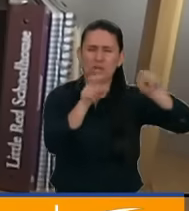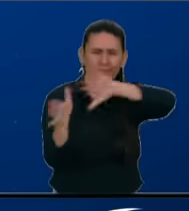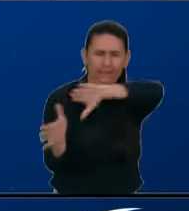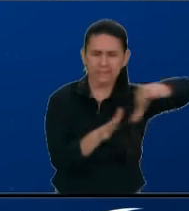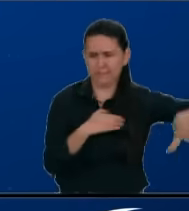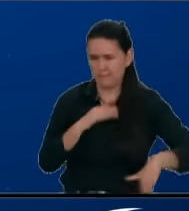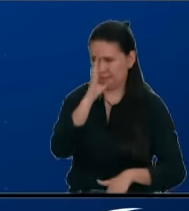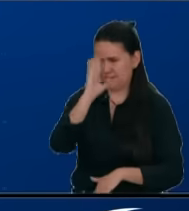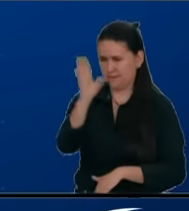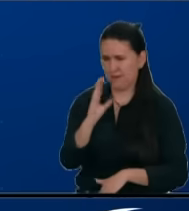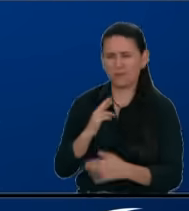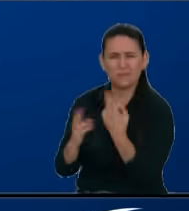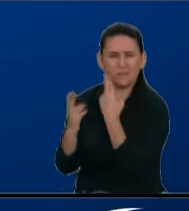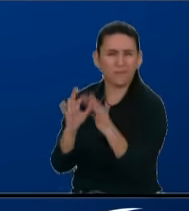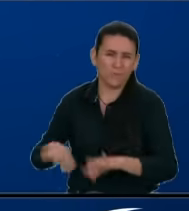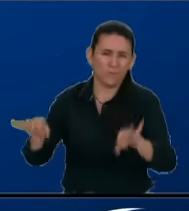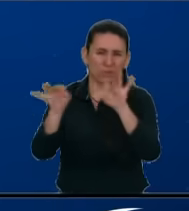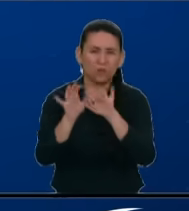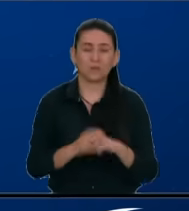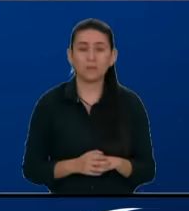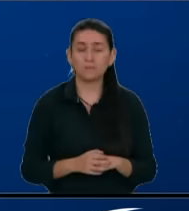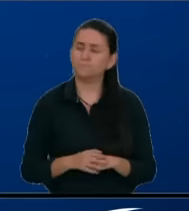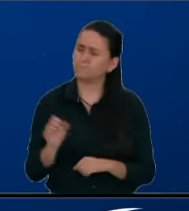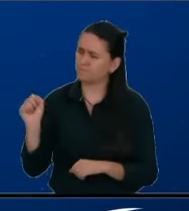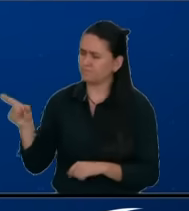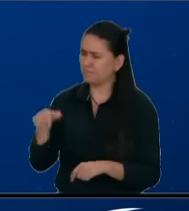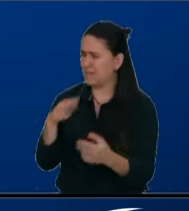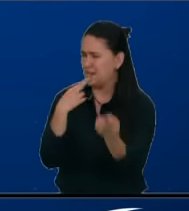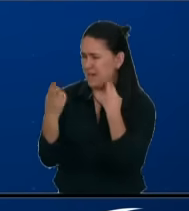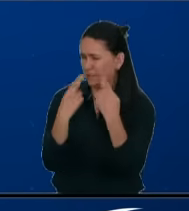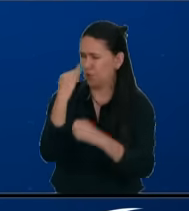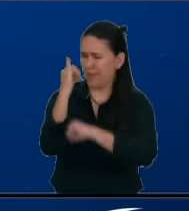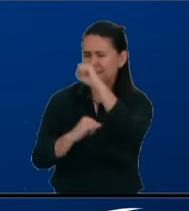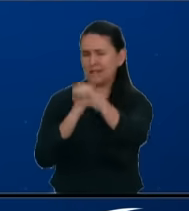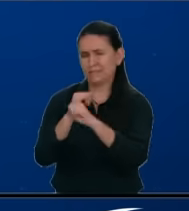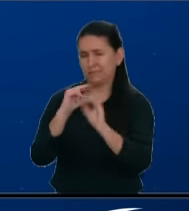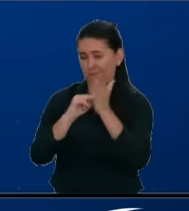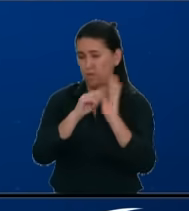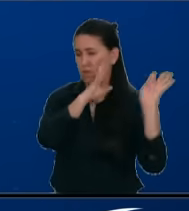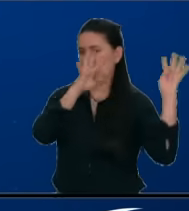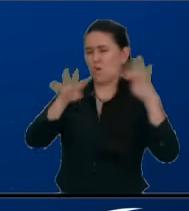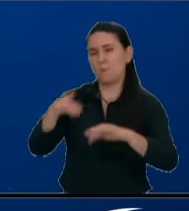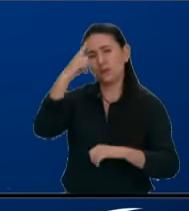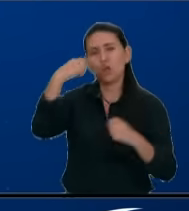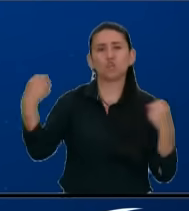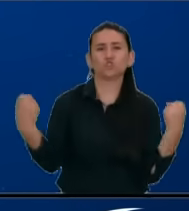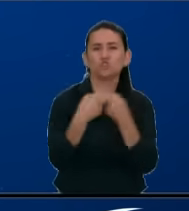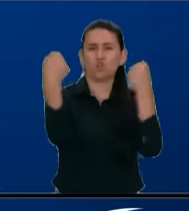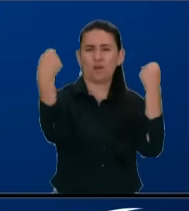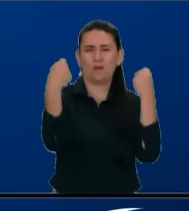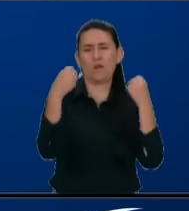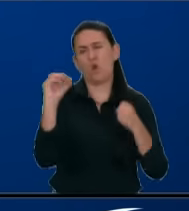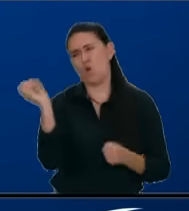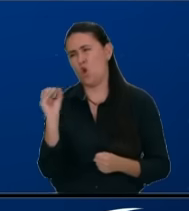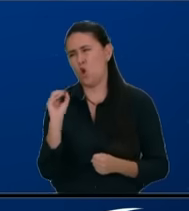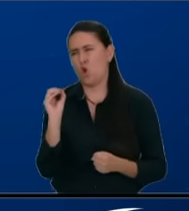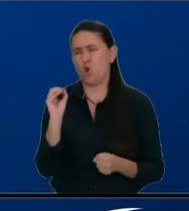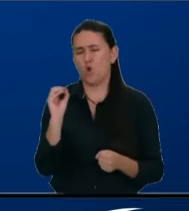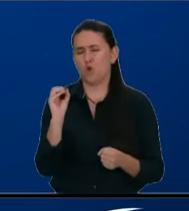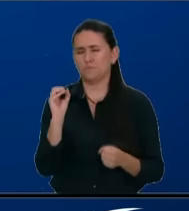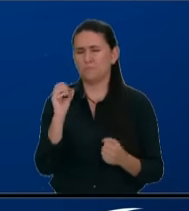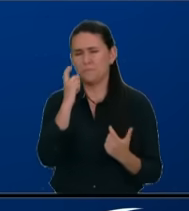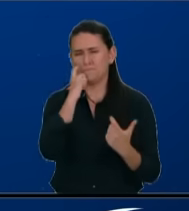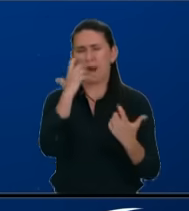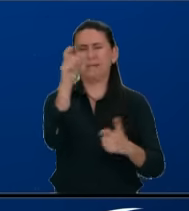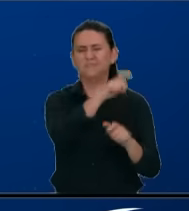estados. En materia de relaciones internacionales, ¿esto se podría quedar como un choque entre Colombia e Israel o podría escalar más allá? Y se lo